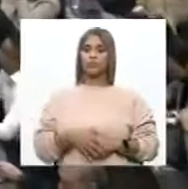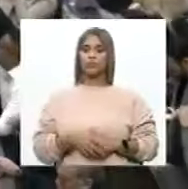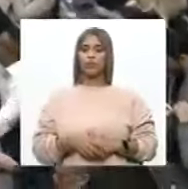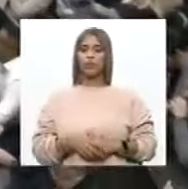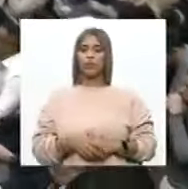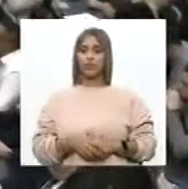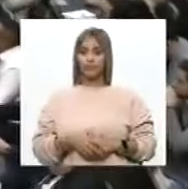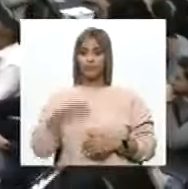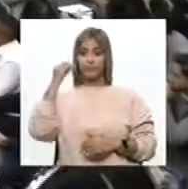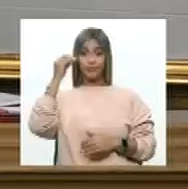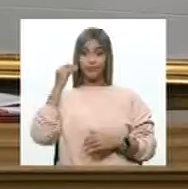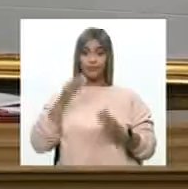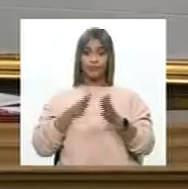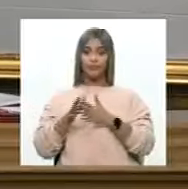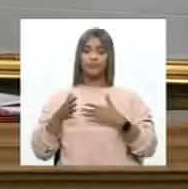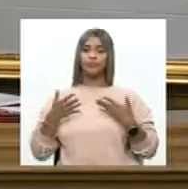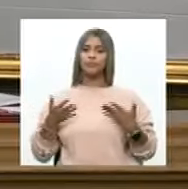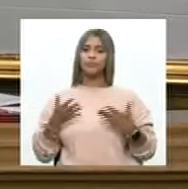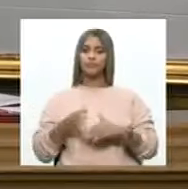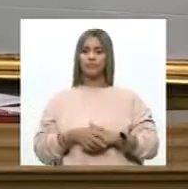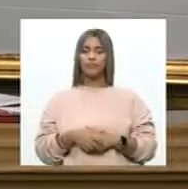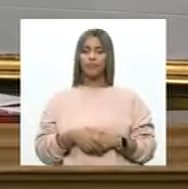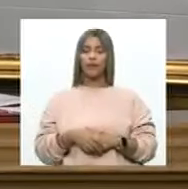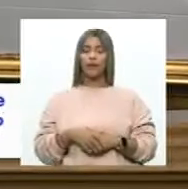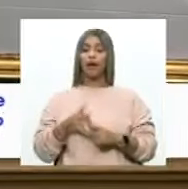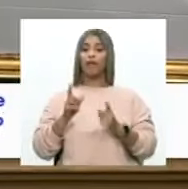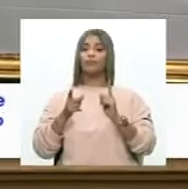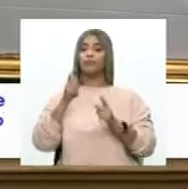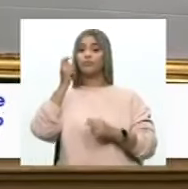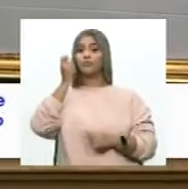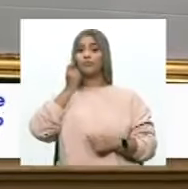En consideración, las honorables